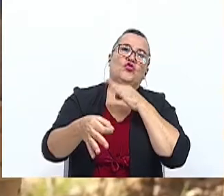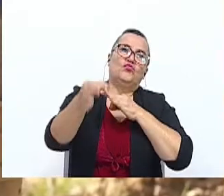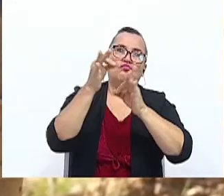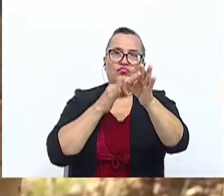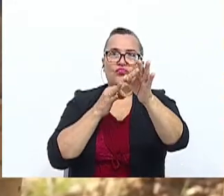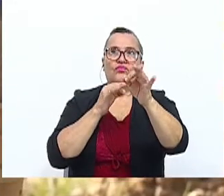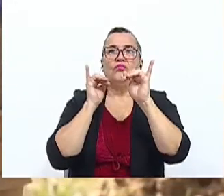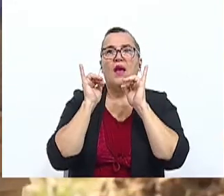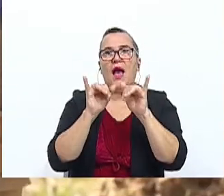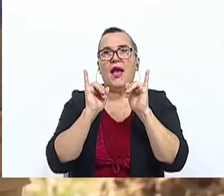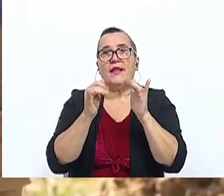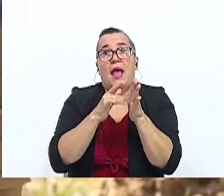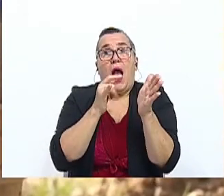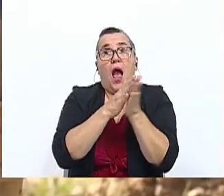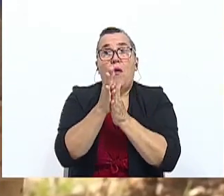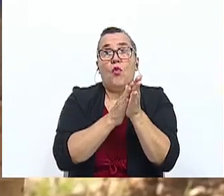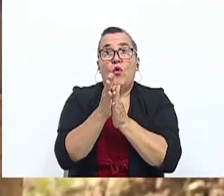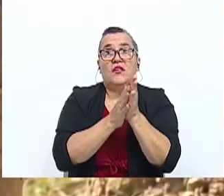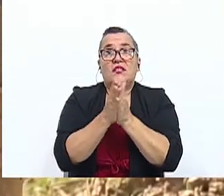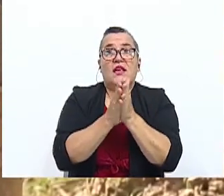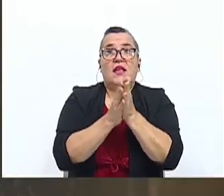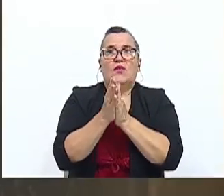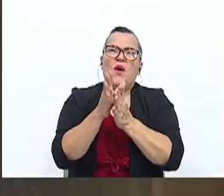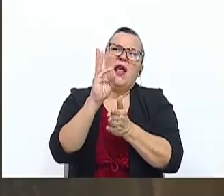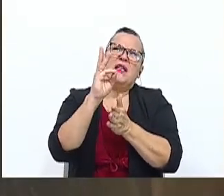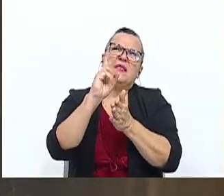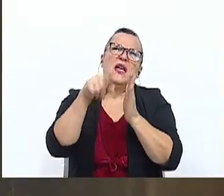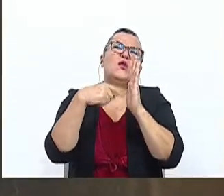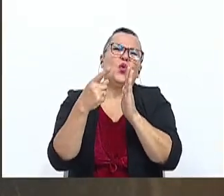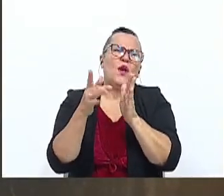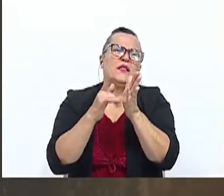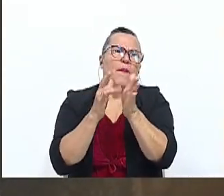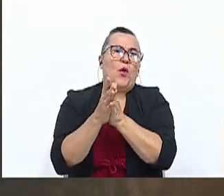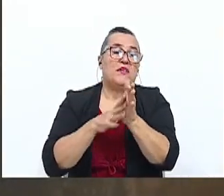Entonces ahí tuvieron que haber aprovechado ese rato de unas 6 horas por lo menos.